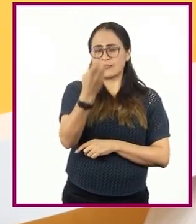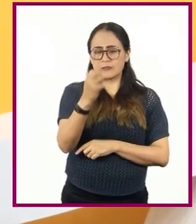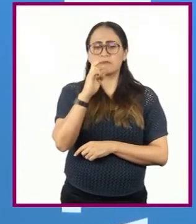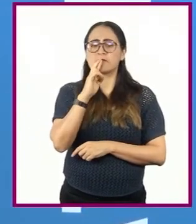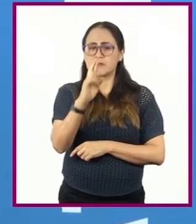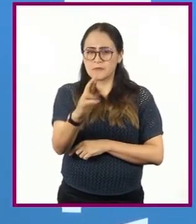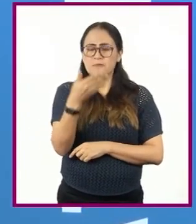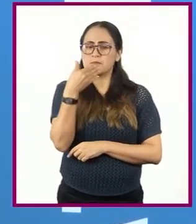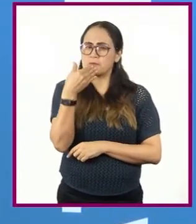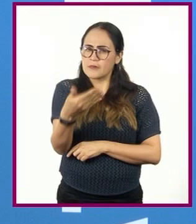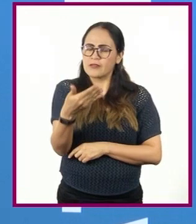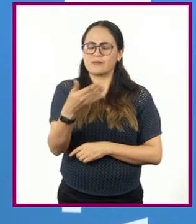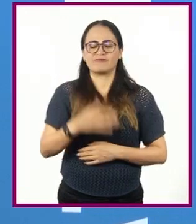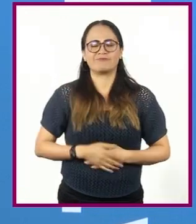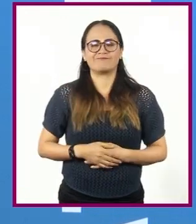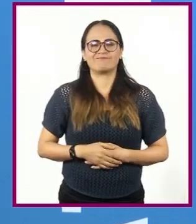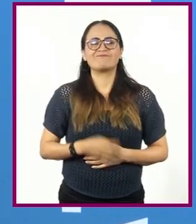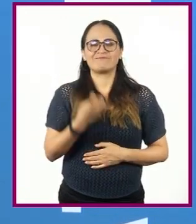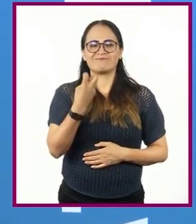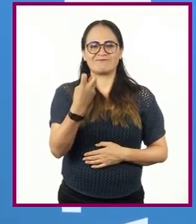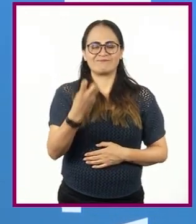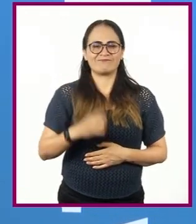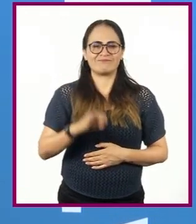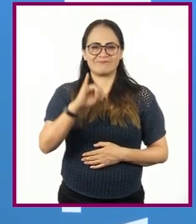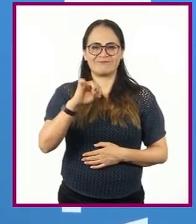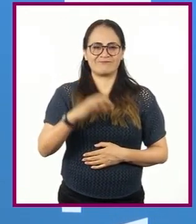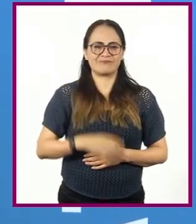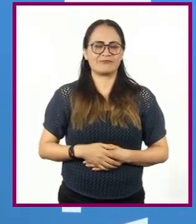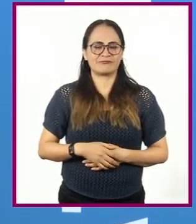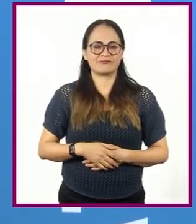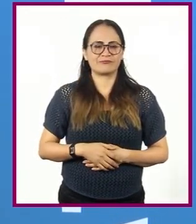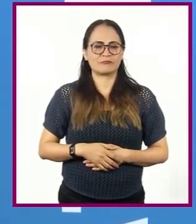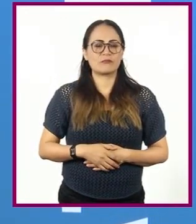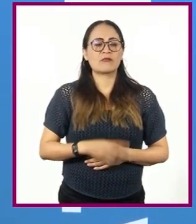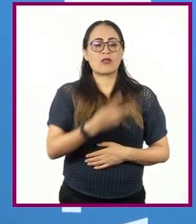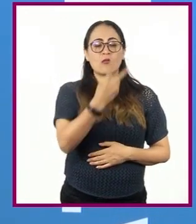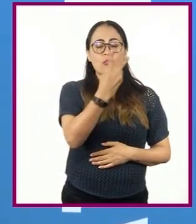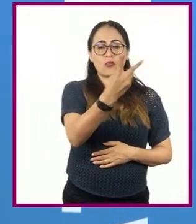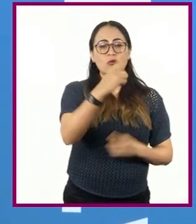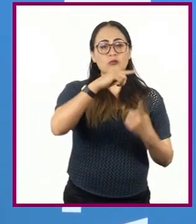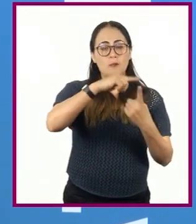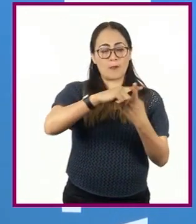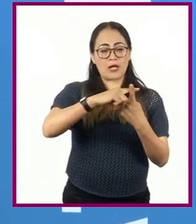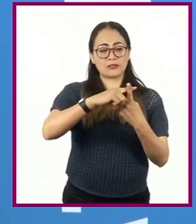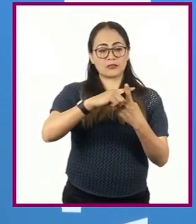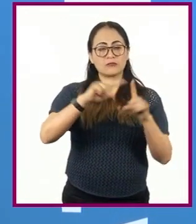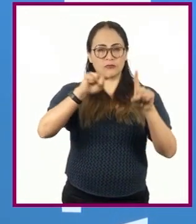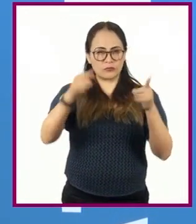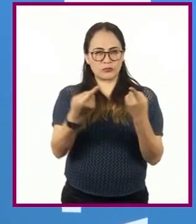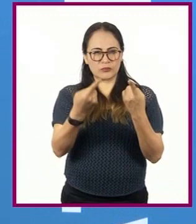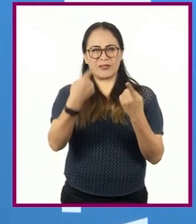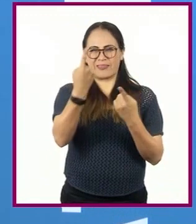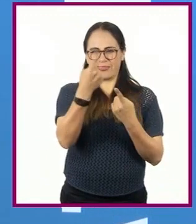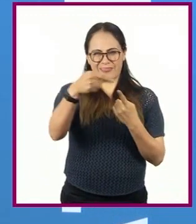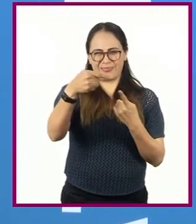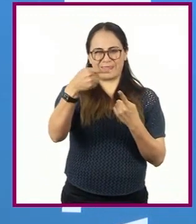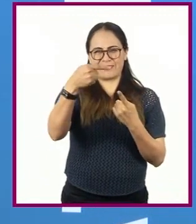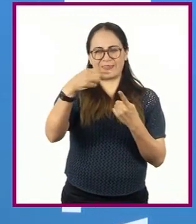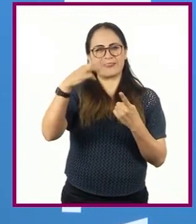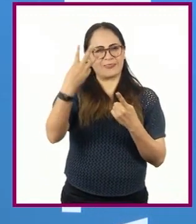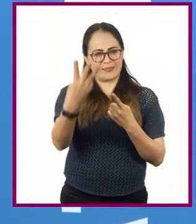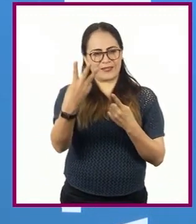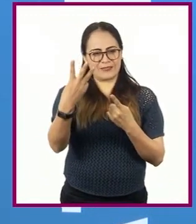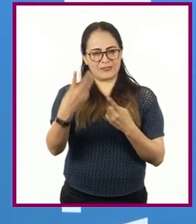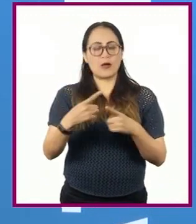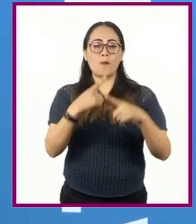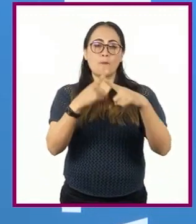correcto. Así es. Mientras que en la oración numérica 2 más 3 negativo por 5